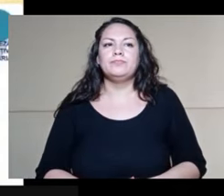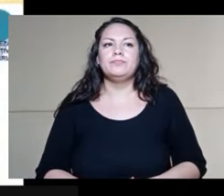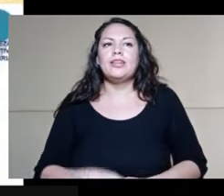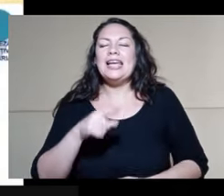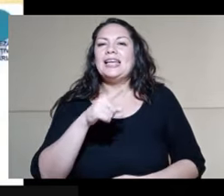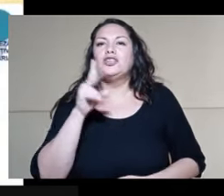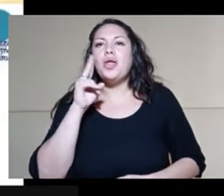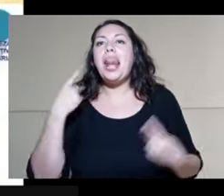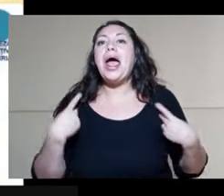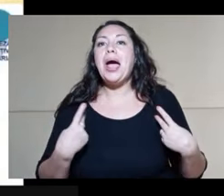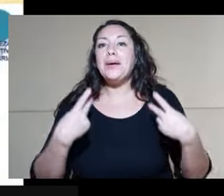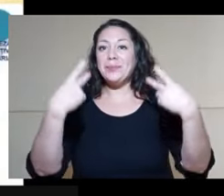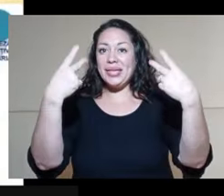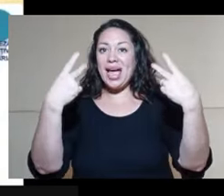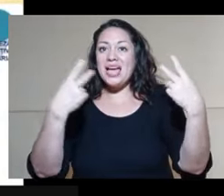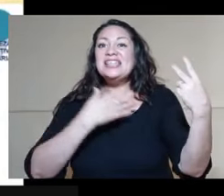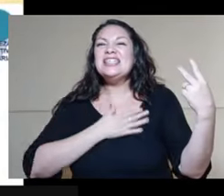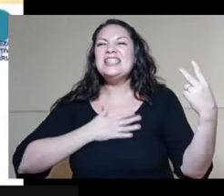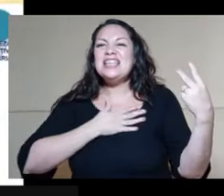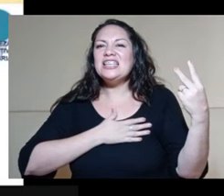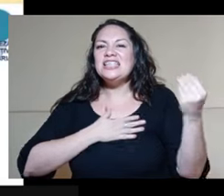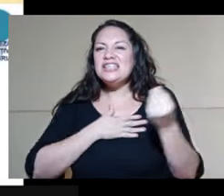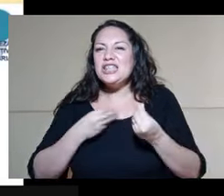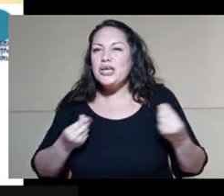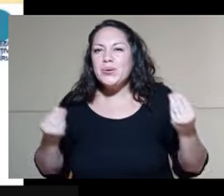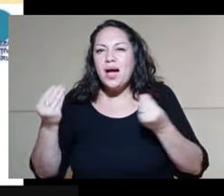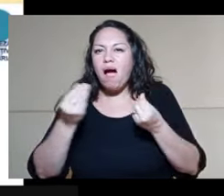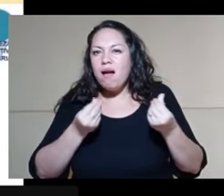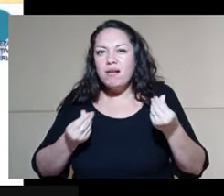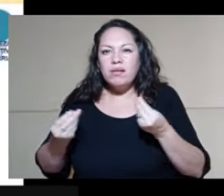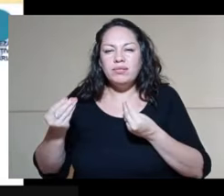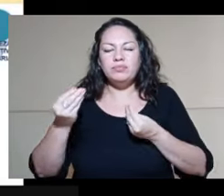Fíjense qué es lo que pasa. Esto más o menos es la vía, esto es lo que pasa. Esta es la vía sensitiva.